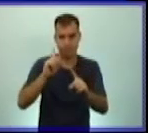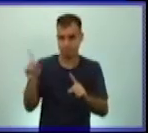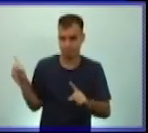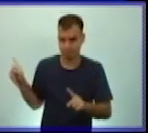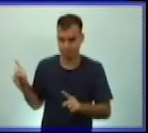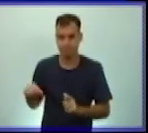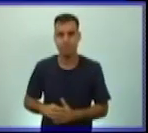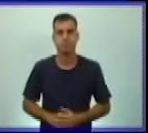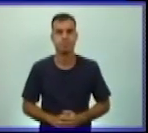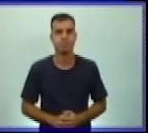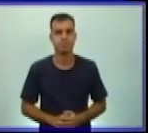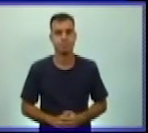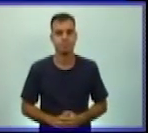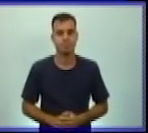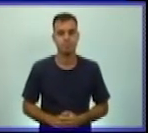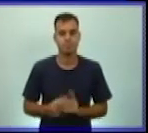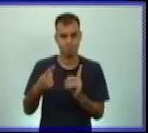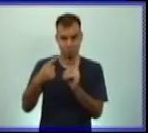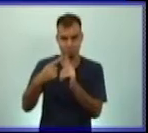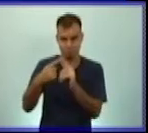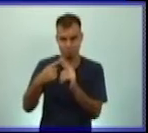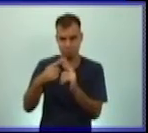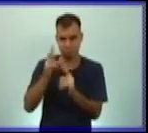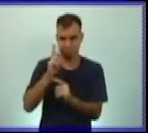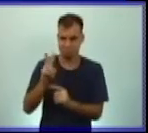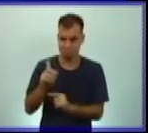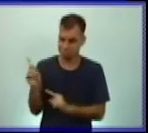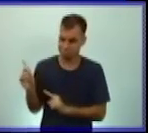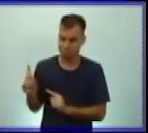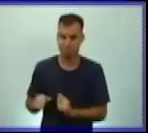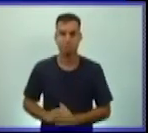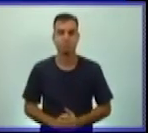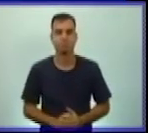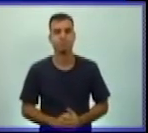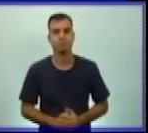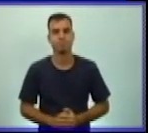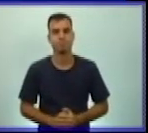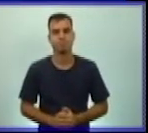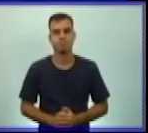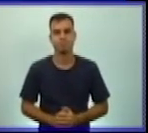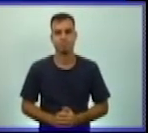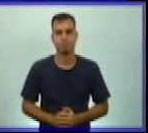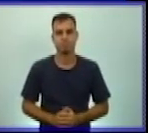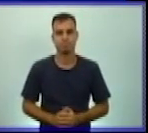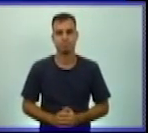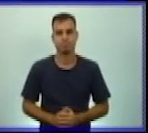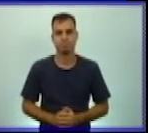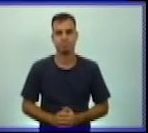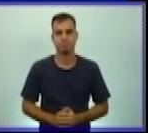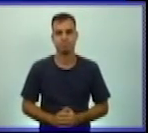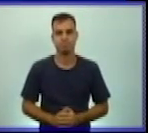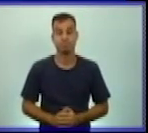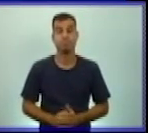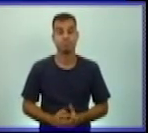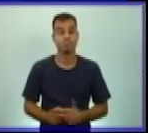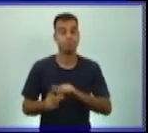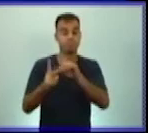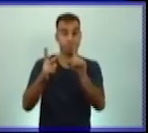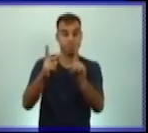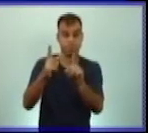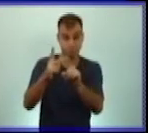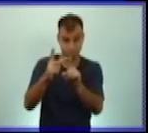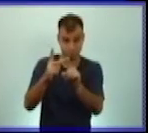independiente. Son los ejercicios desde el 246 hasta el 249 del libro de texto. Pero además van a estudiar